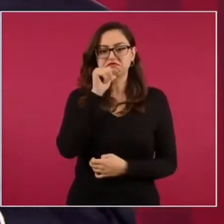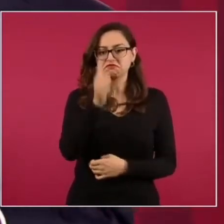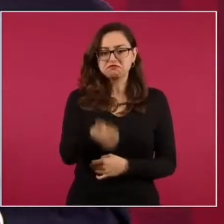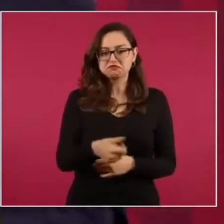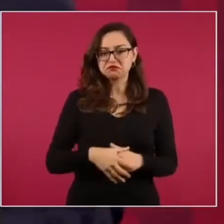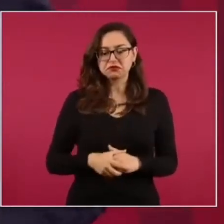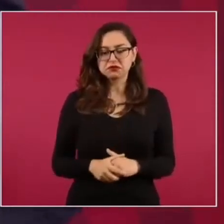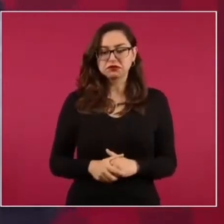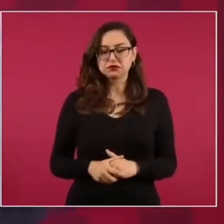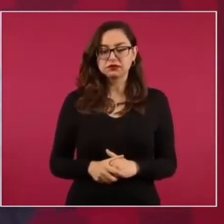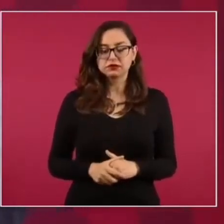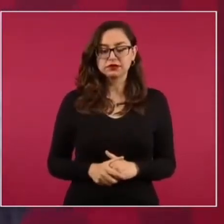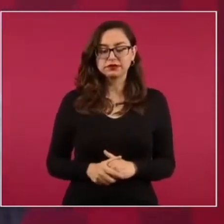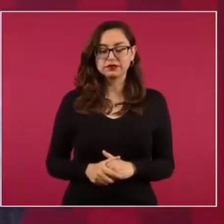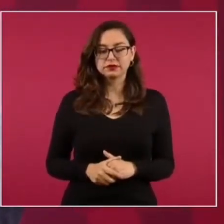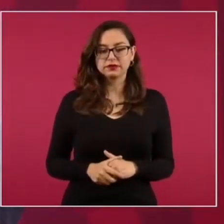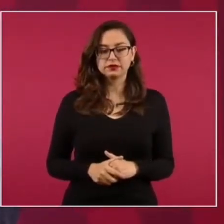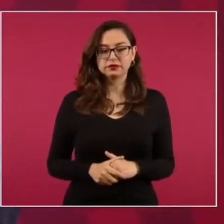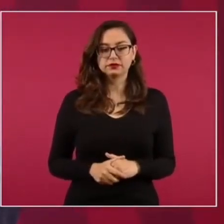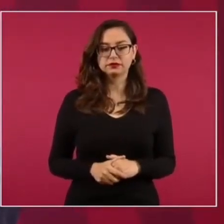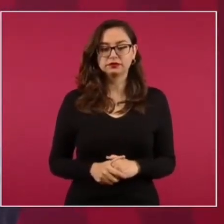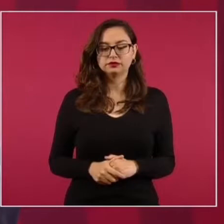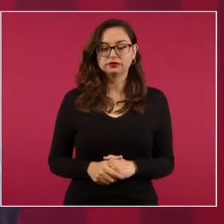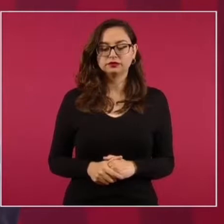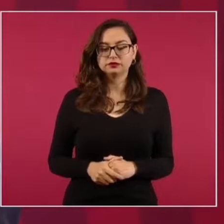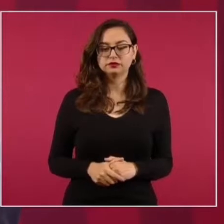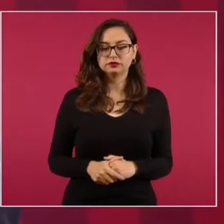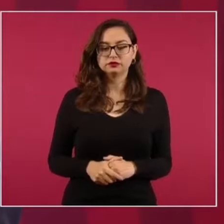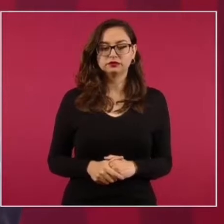No, es que a veces